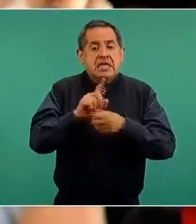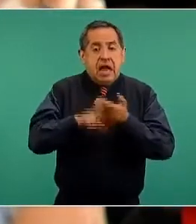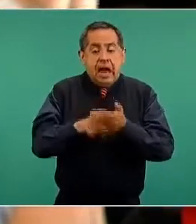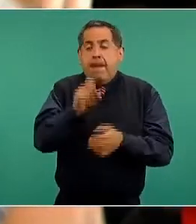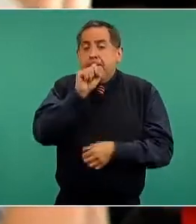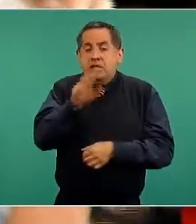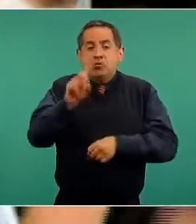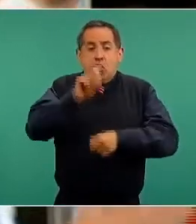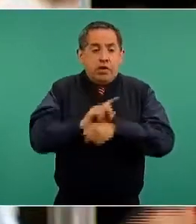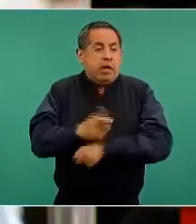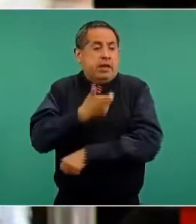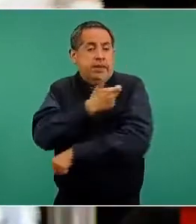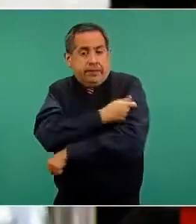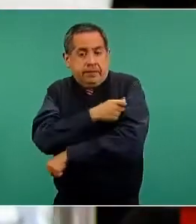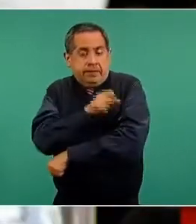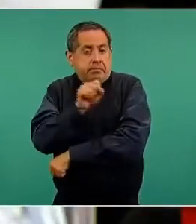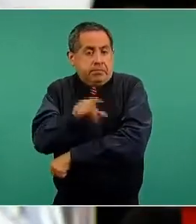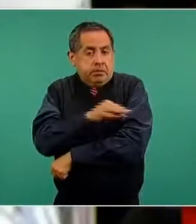la vacuna.